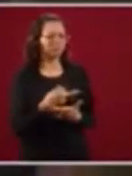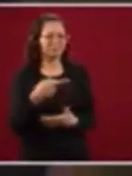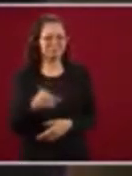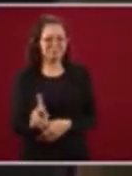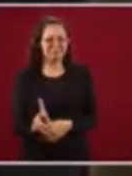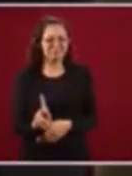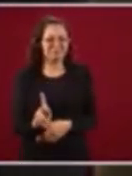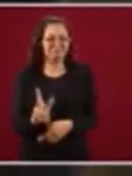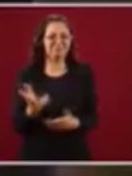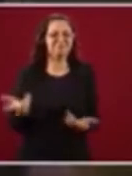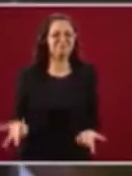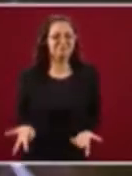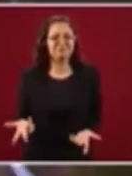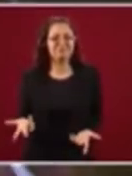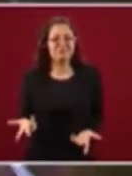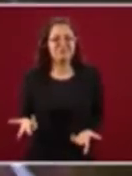usted